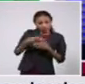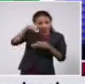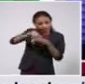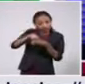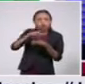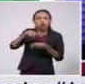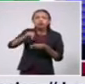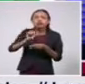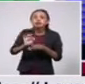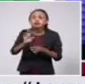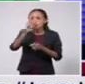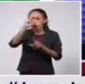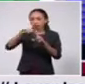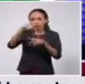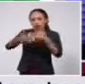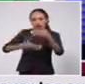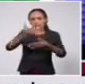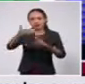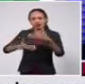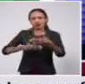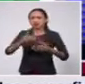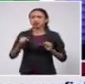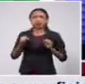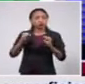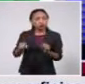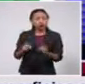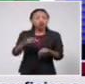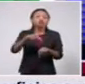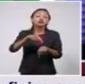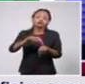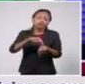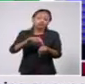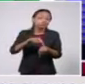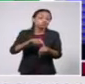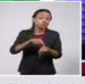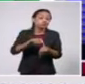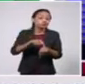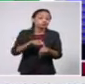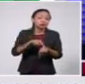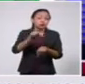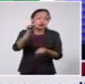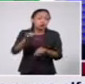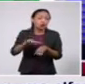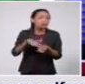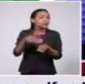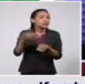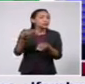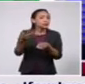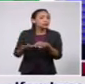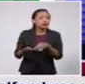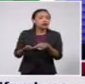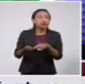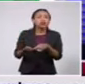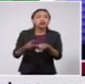terapia intensiva, en un momento determinado, después de una